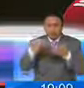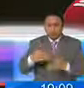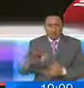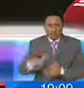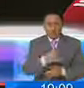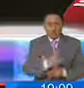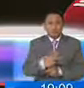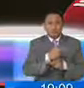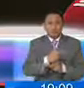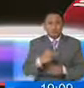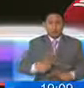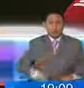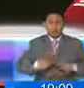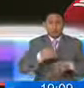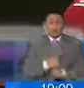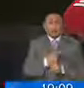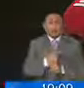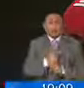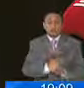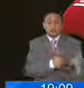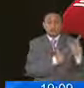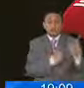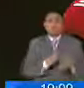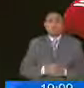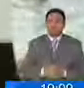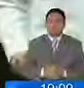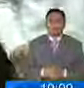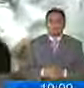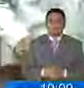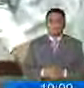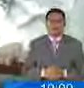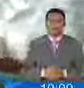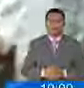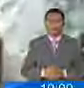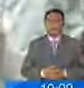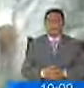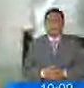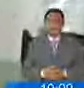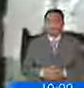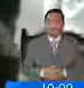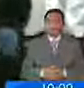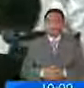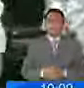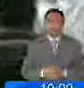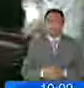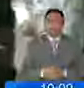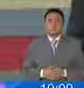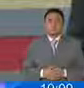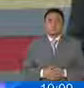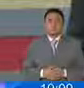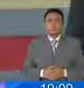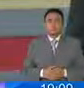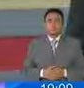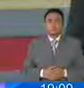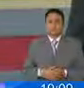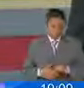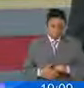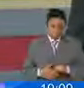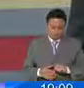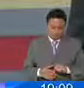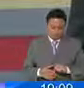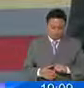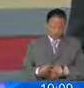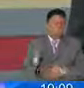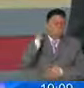la vida y la seguridad de los militares. En Quito informó Iván Casamín. Una mujer de